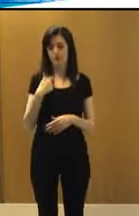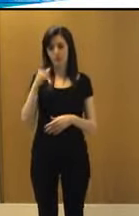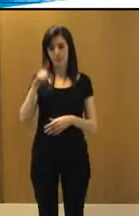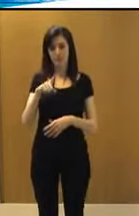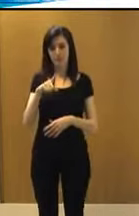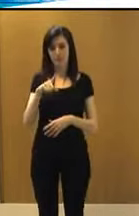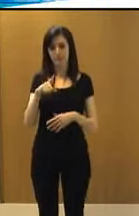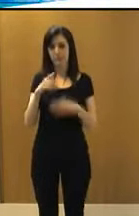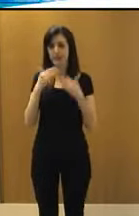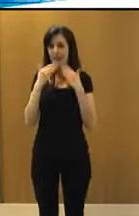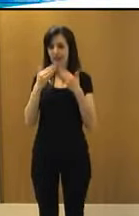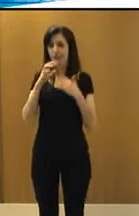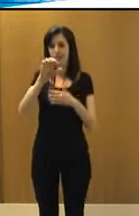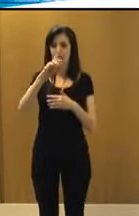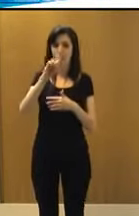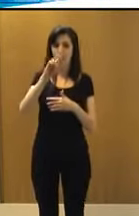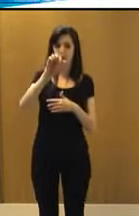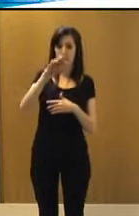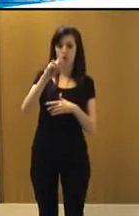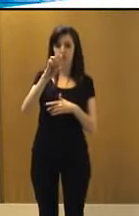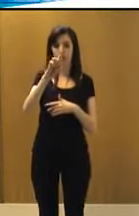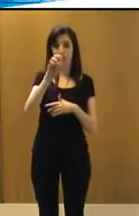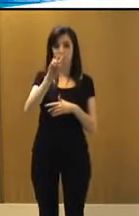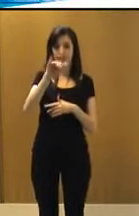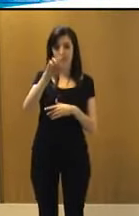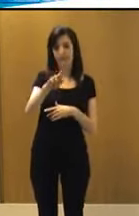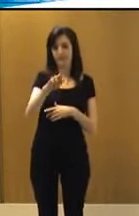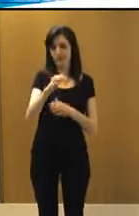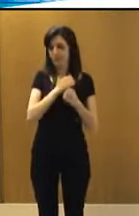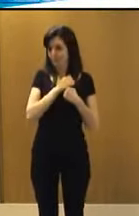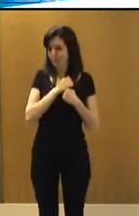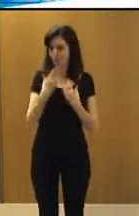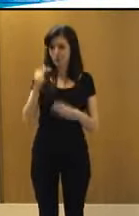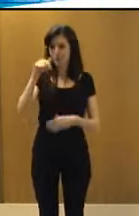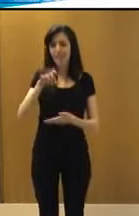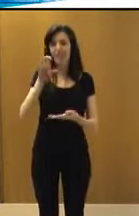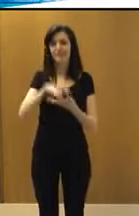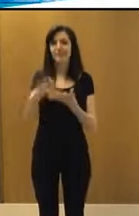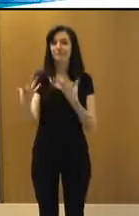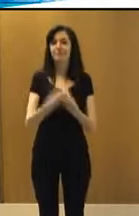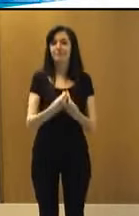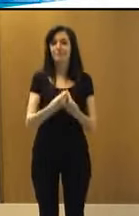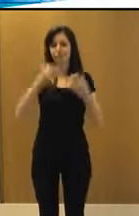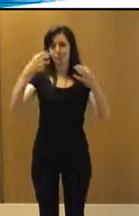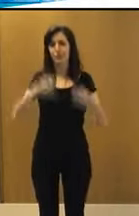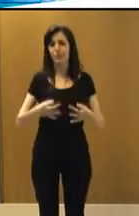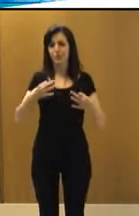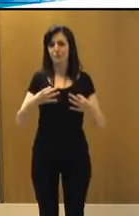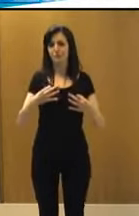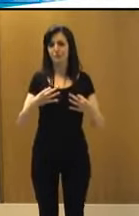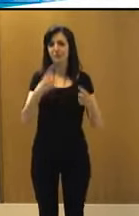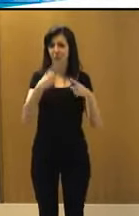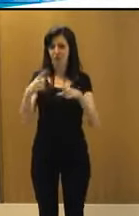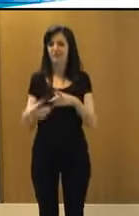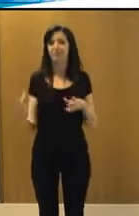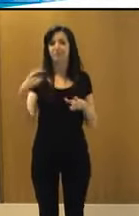Yo también quería agradecer a Eduardo Rovira, que le queremos mucho en este centro, que nos acompañe y que seguro que ha tenido que